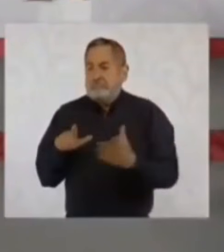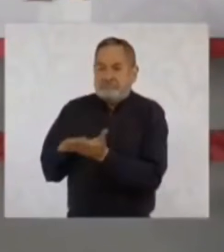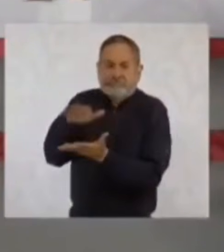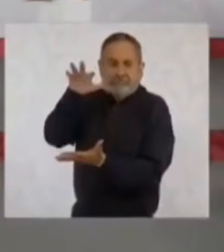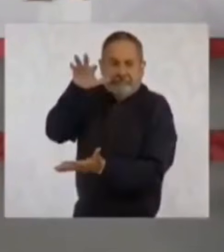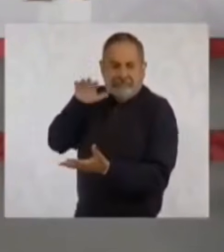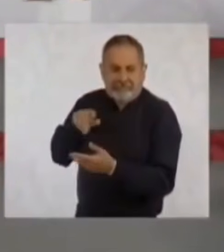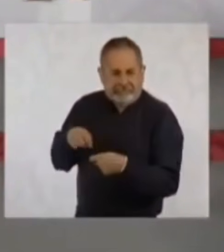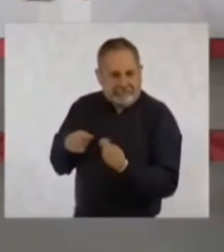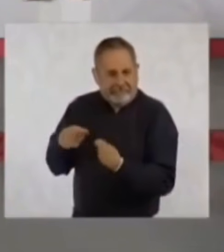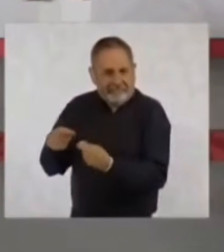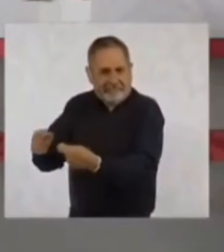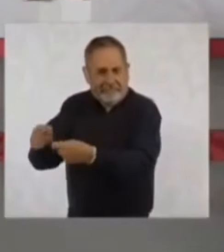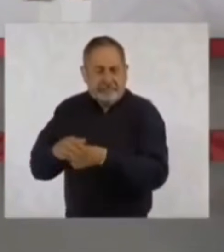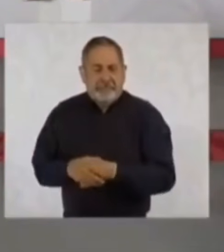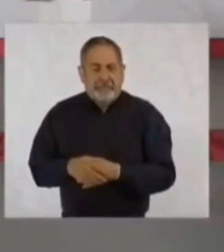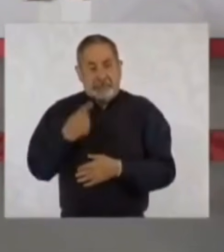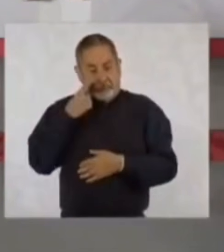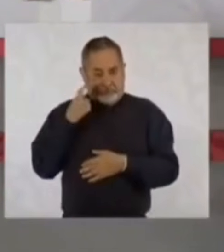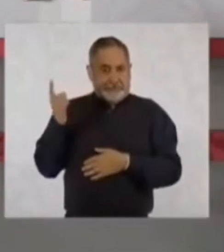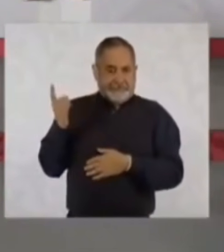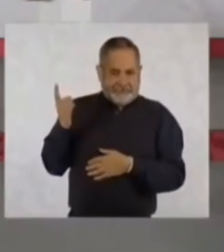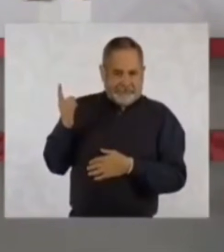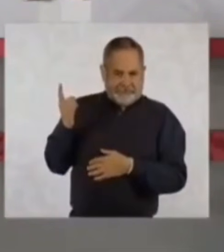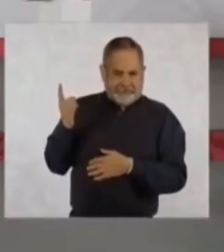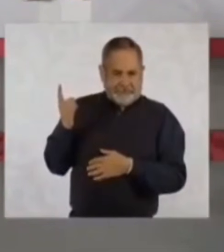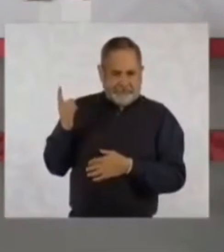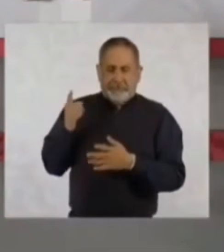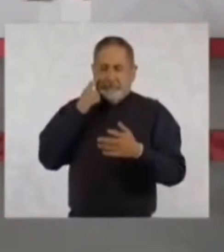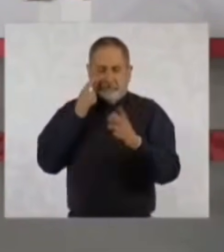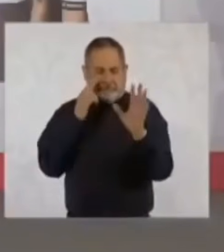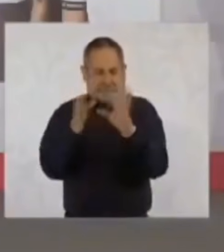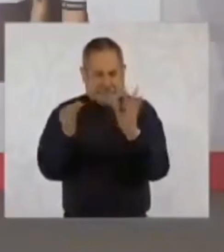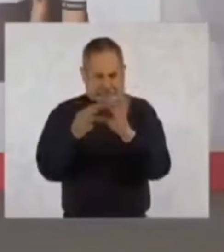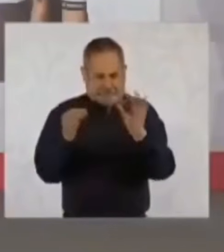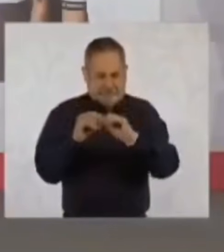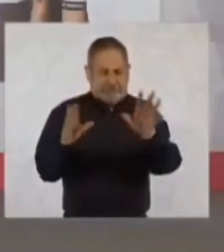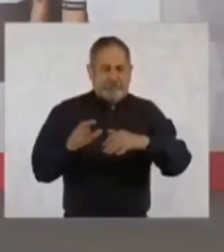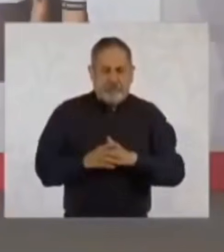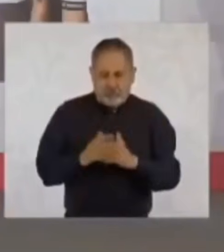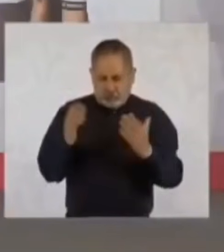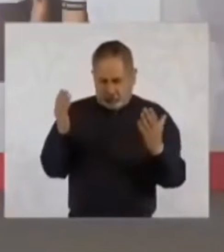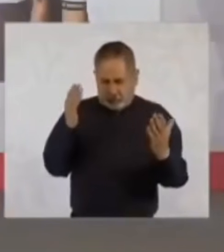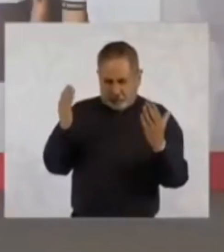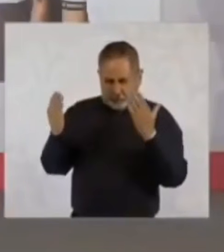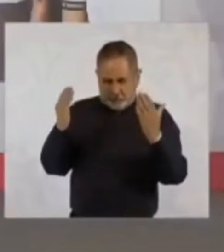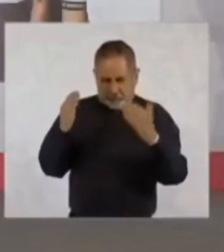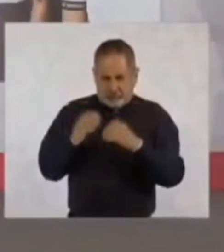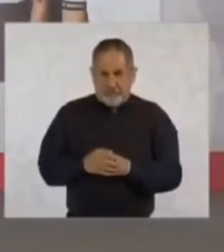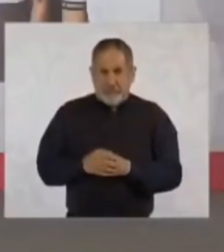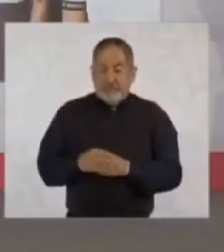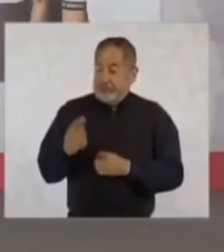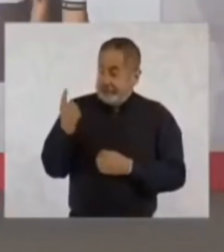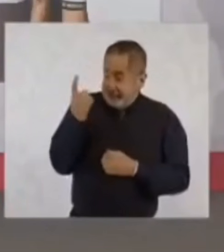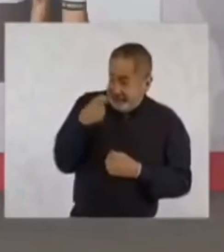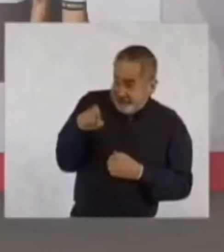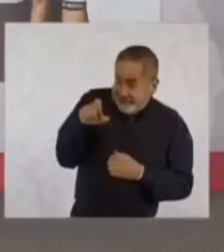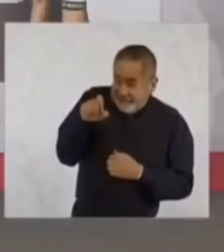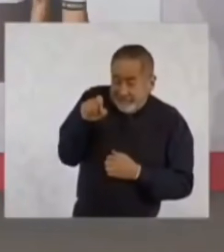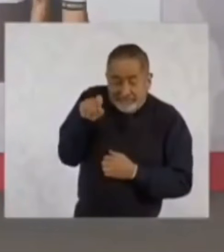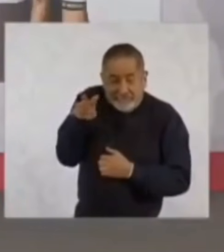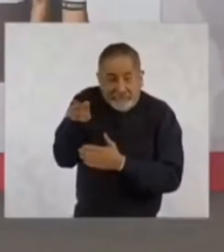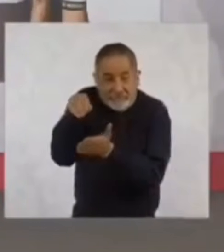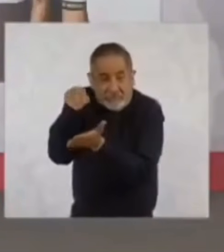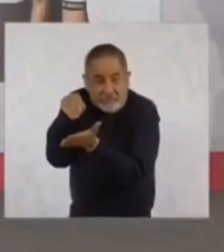anterior. Ahí está. Fíjense, si comparamos los 129.5 millones